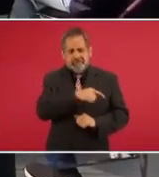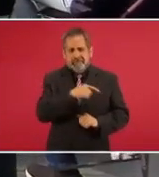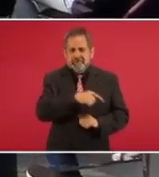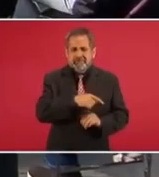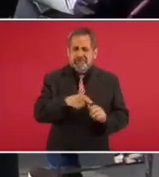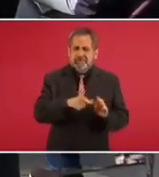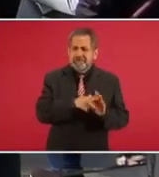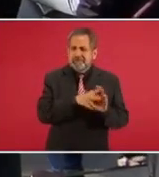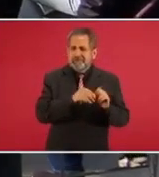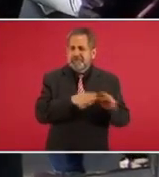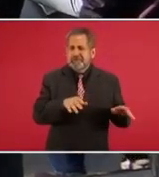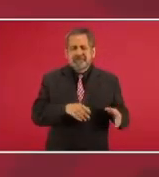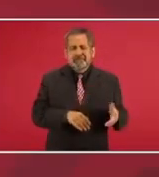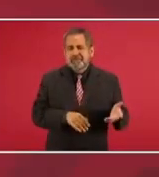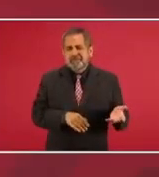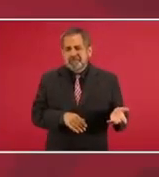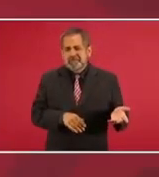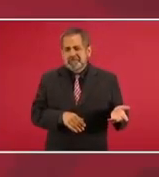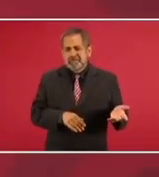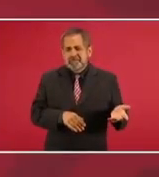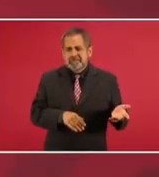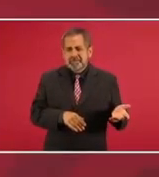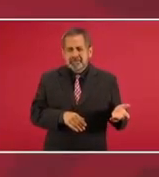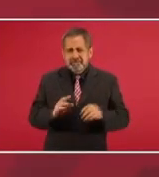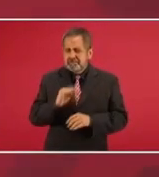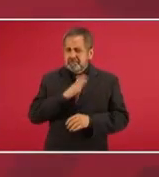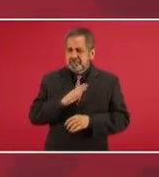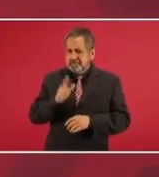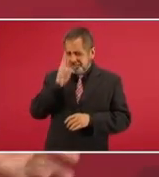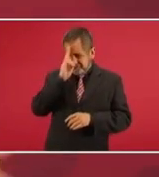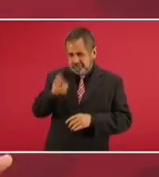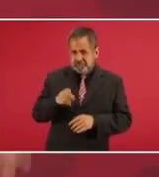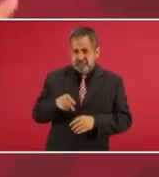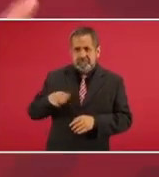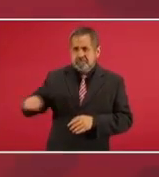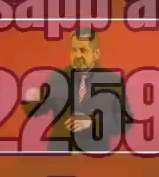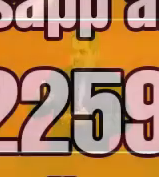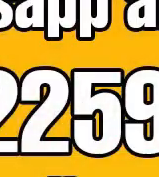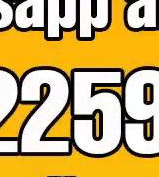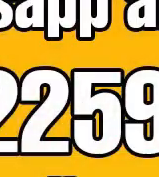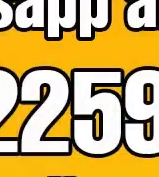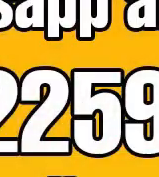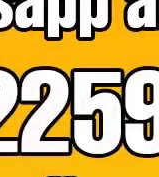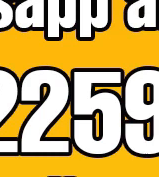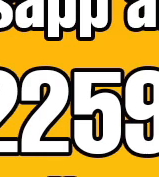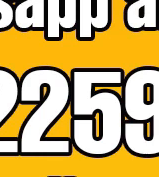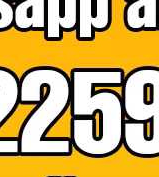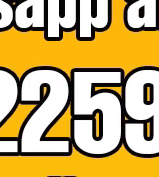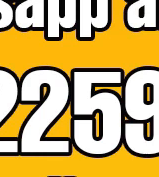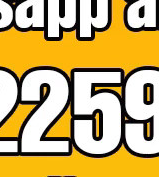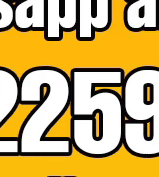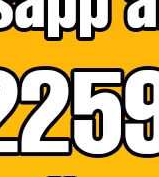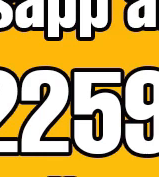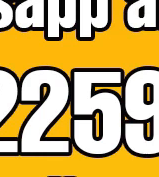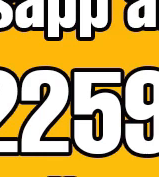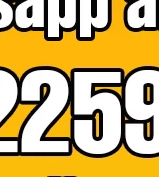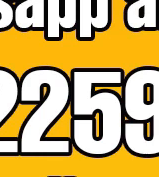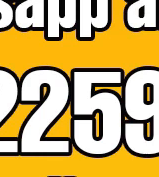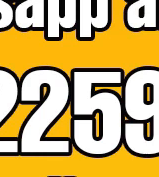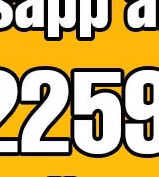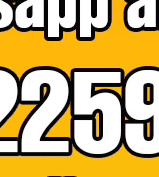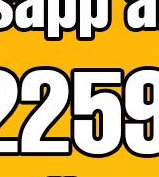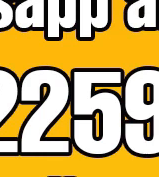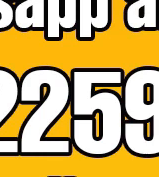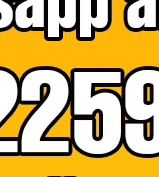este ninguna limitación para dar el servicio de eso vive si quieres anunciar sus productos servicios